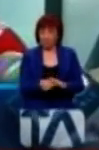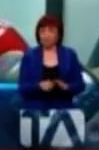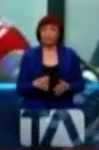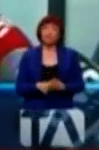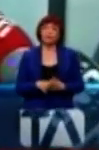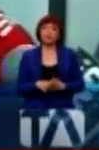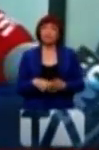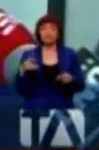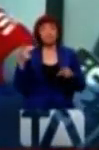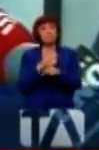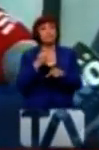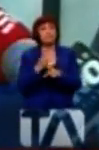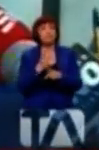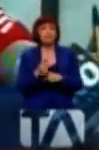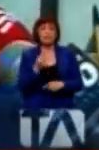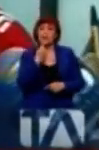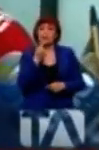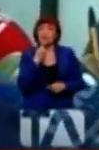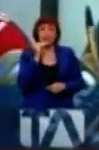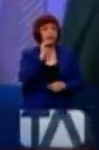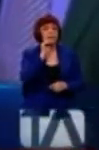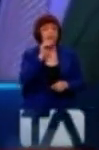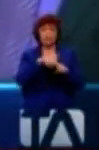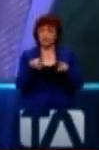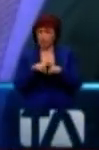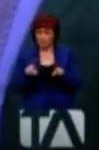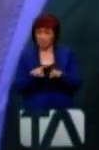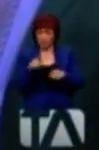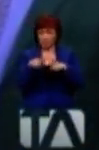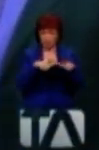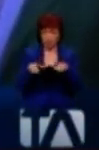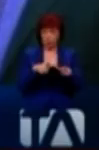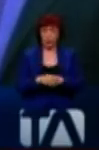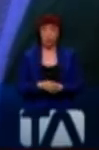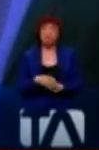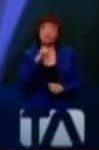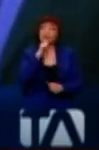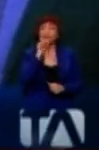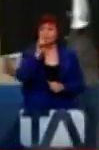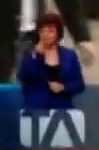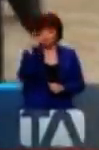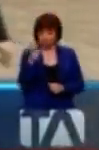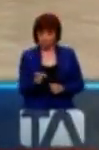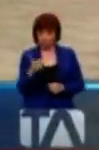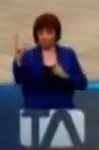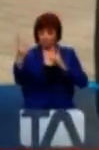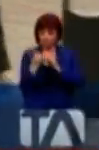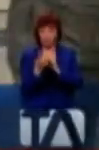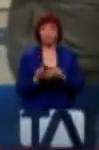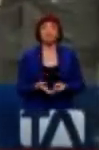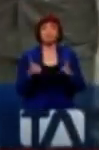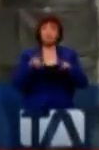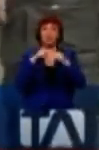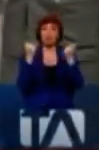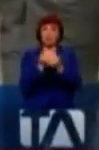la información a los medios de comunicación. Faltan otras dos personas aún por comparecer. Ya lo hicieron también las asambleístas